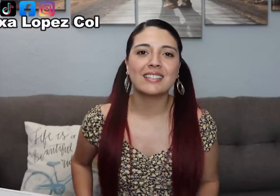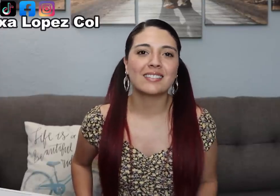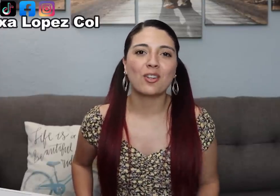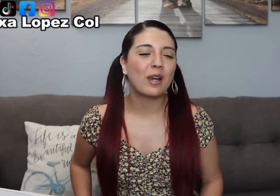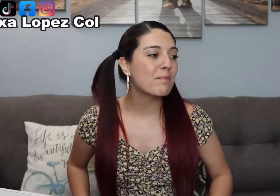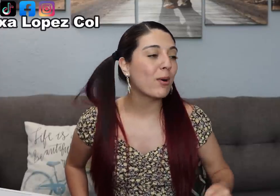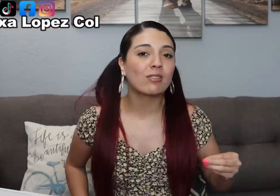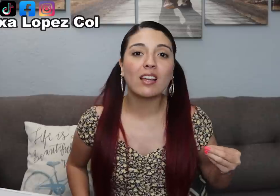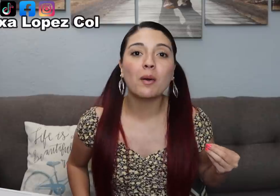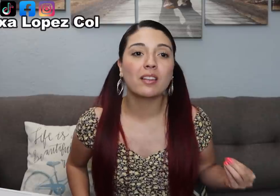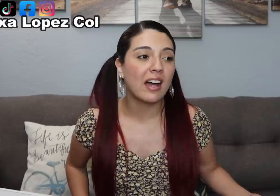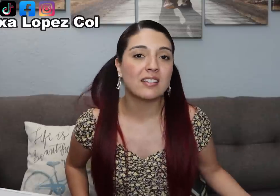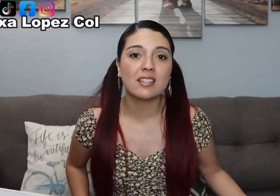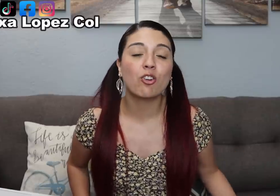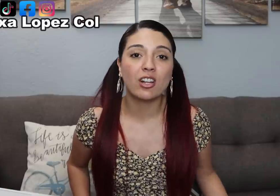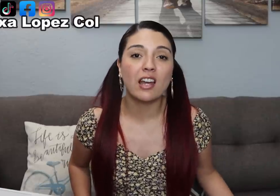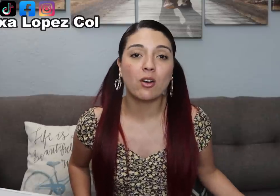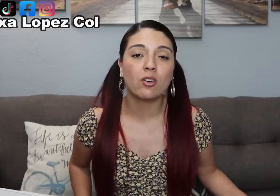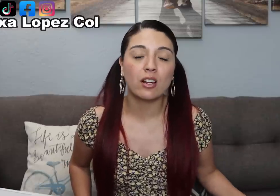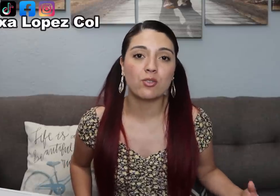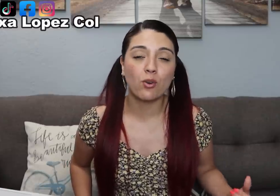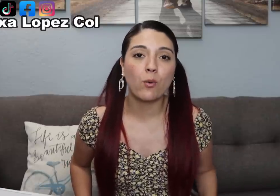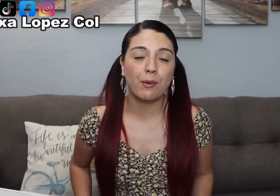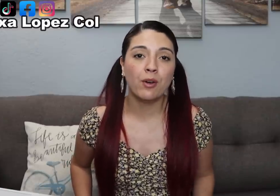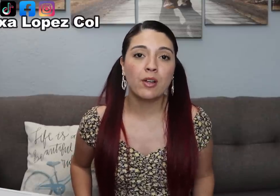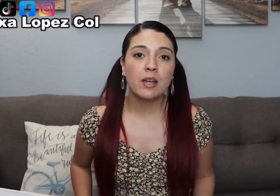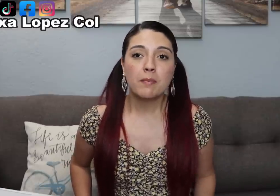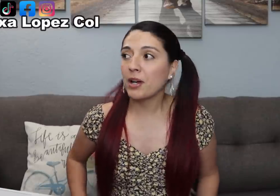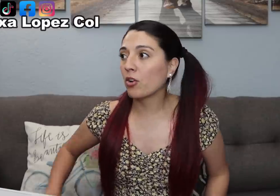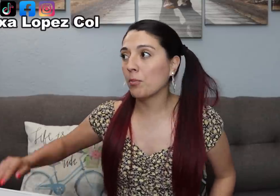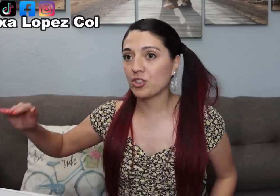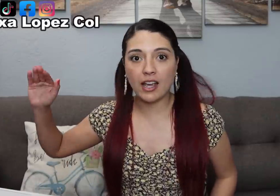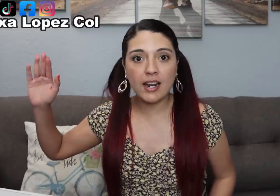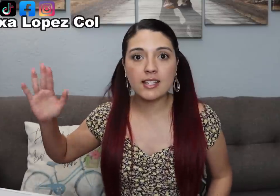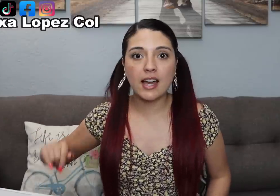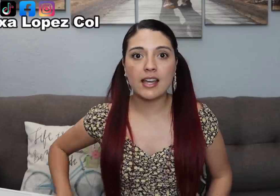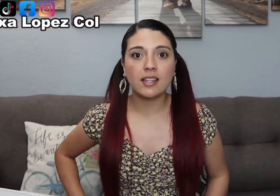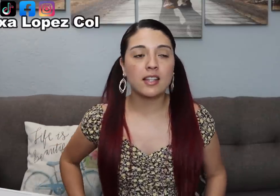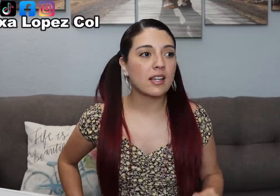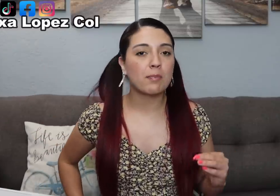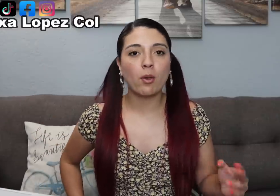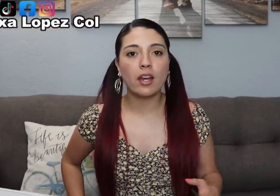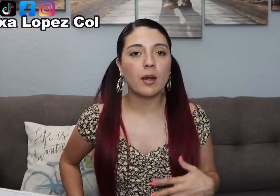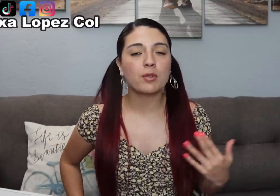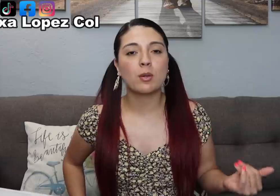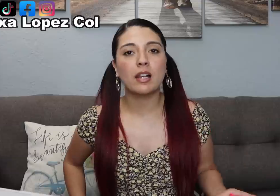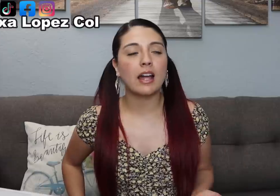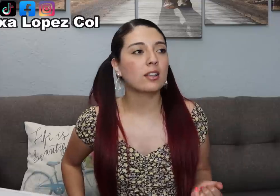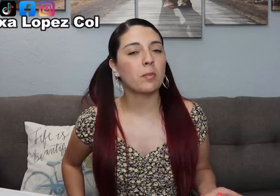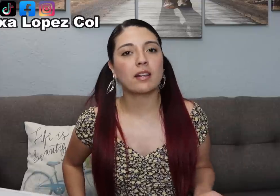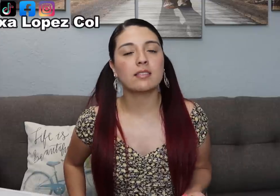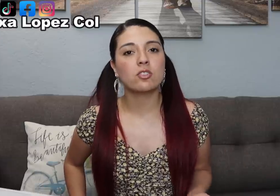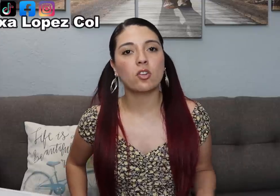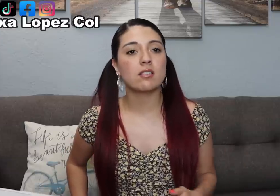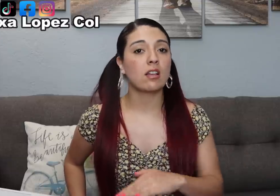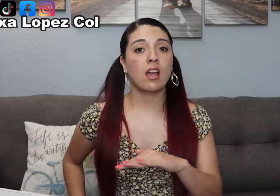es elitista, no le importa que de verdad haya sido criado con arroz con huevo, pero como llegan allá y tienen ya el poder y la posibilidad